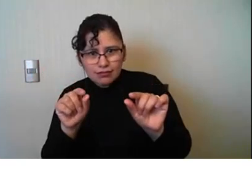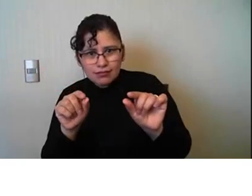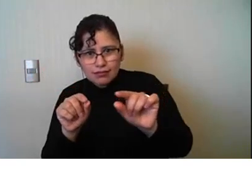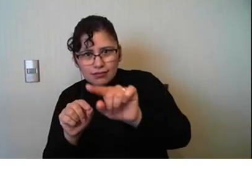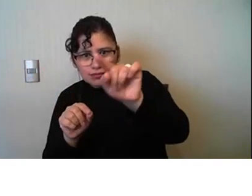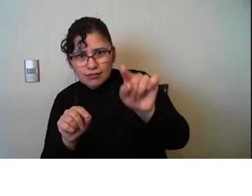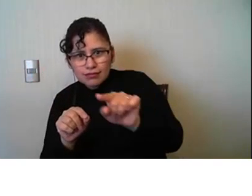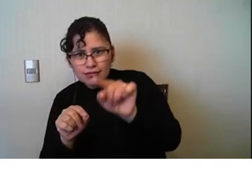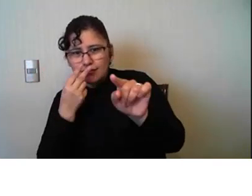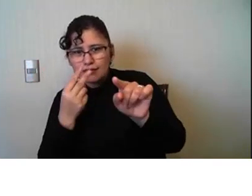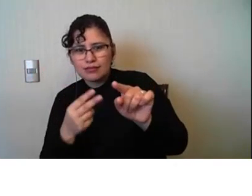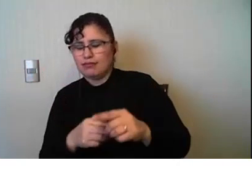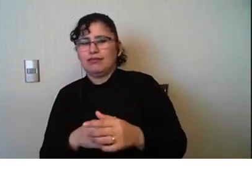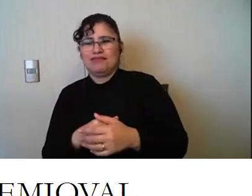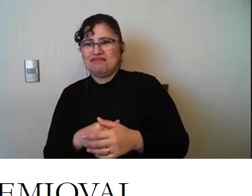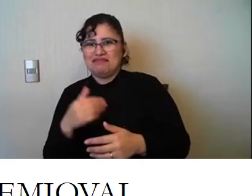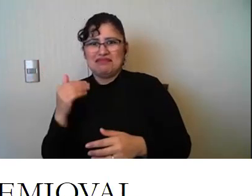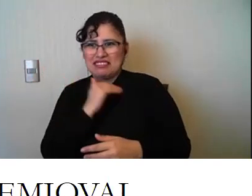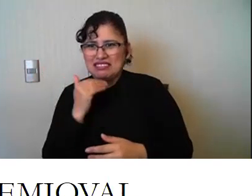¿Sí? Centros semiovales.